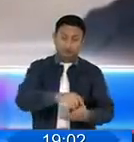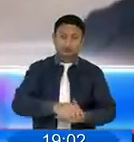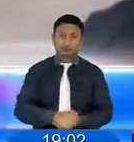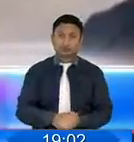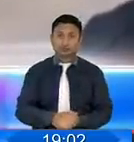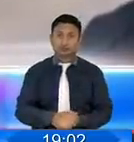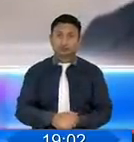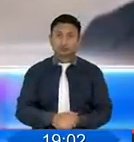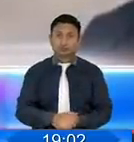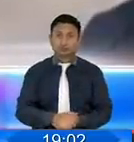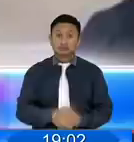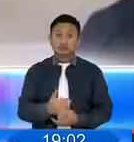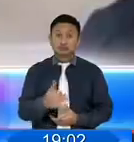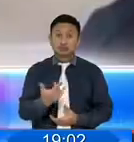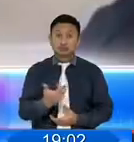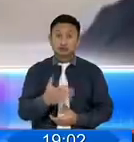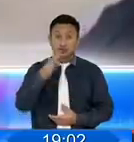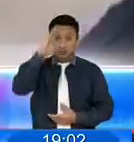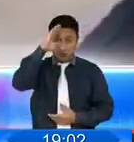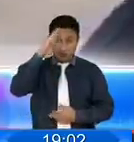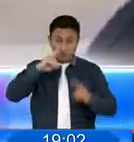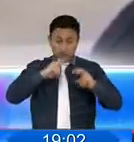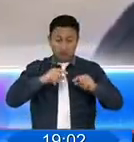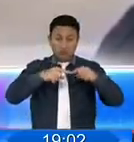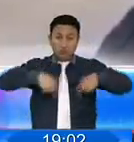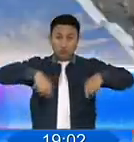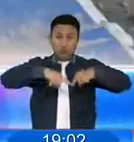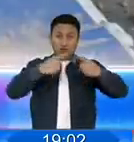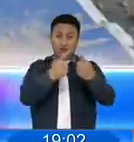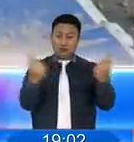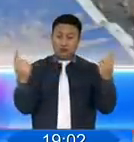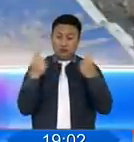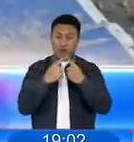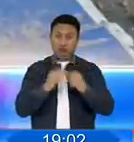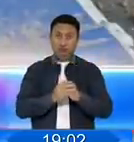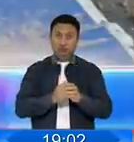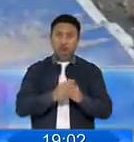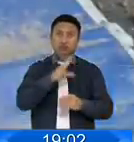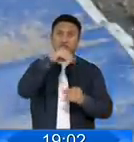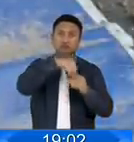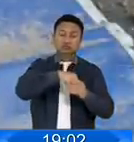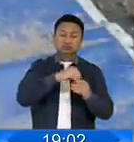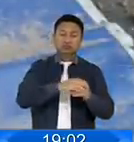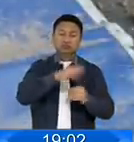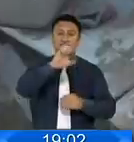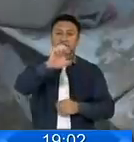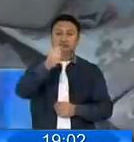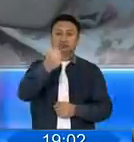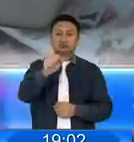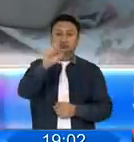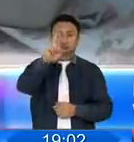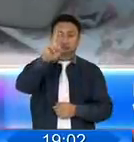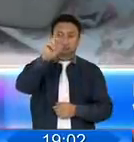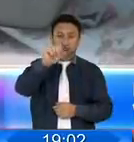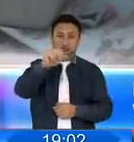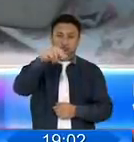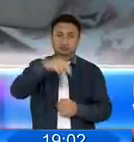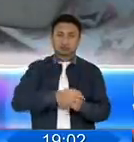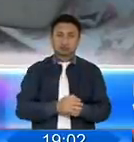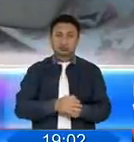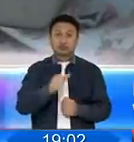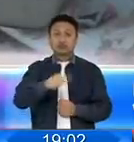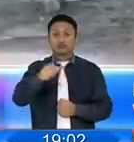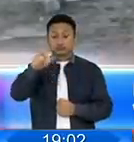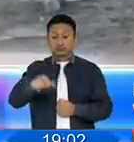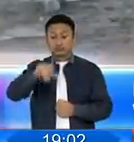inmediatamente ha sido intervenido, se ha acordonado el lugar. Dentro de la avioneta iba César Nicolás Rodríguez Pontecilla. En otro asiento, Jocelyn